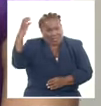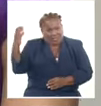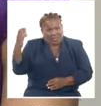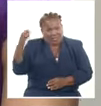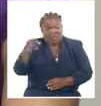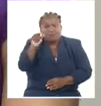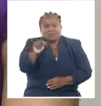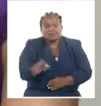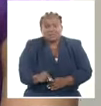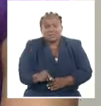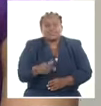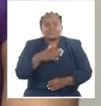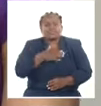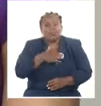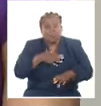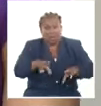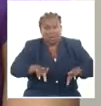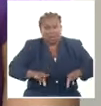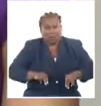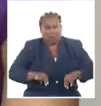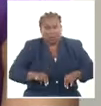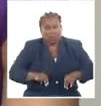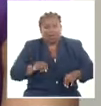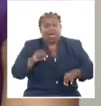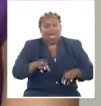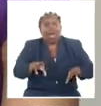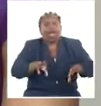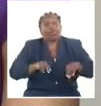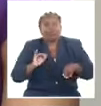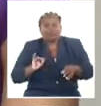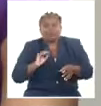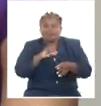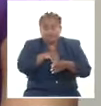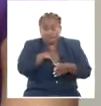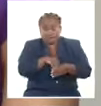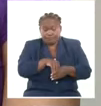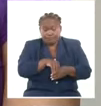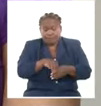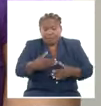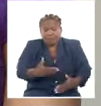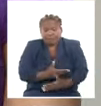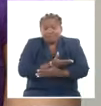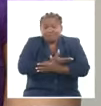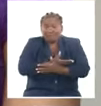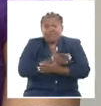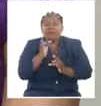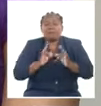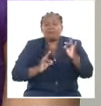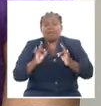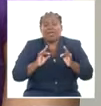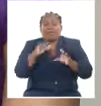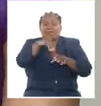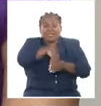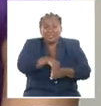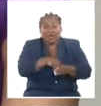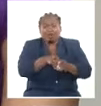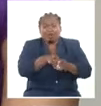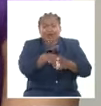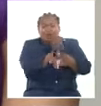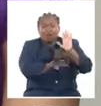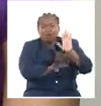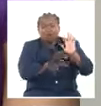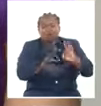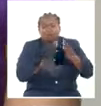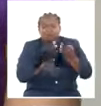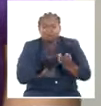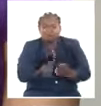para las personas adoptantes, incluida la adopción por integración, que viene ese concepto en el Código de la Familia. Para además